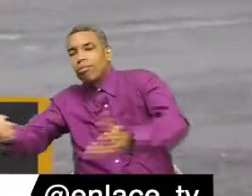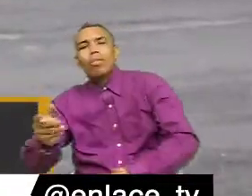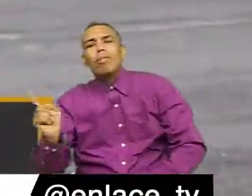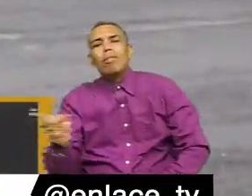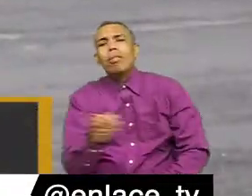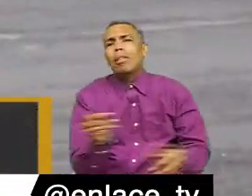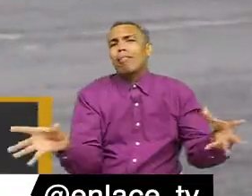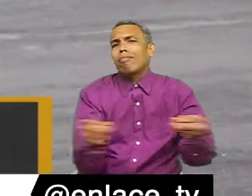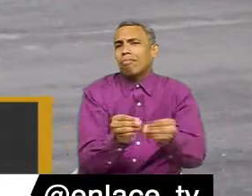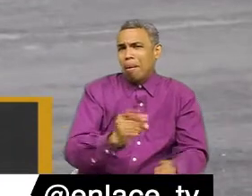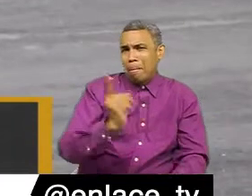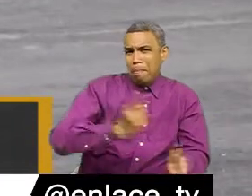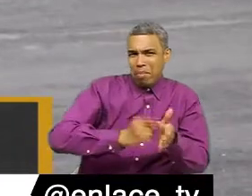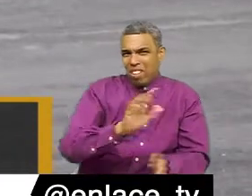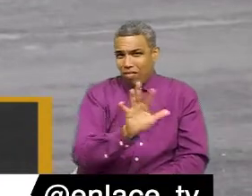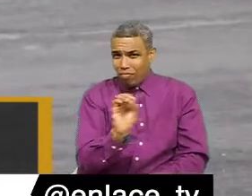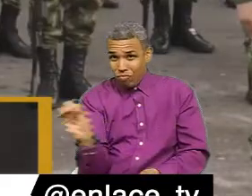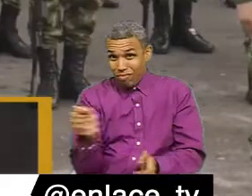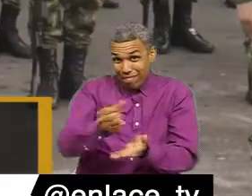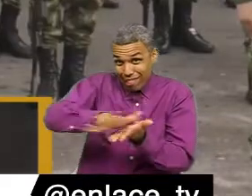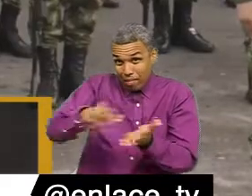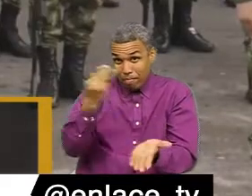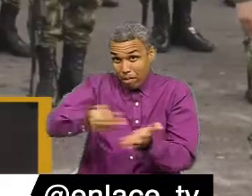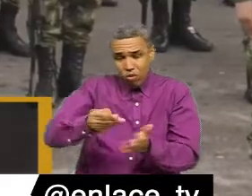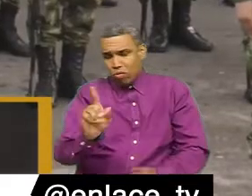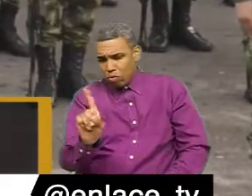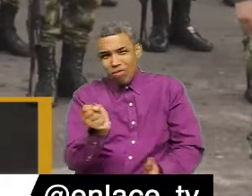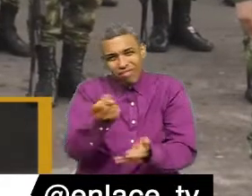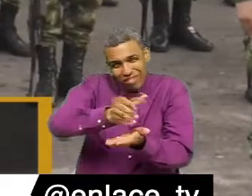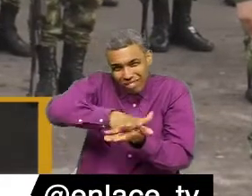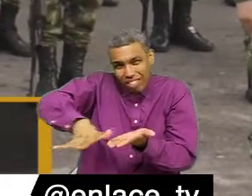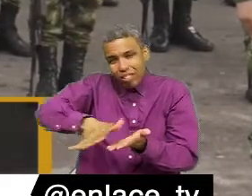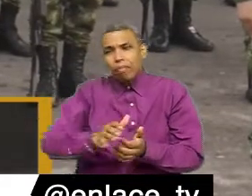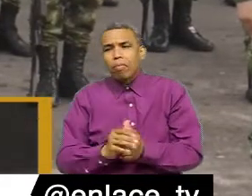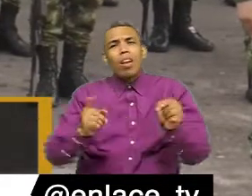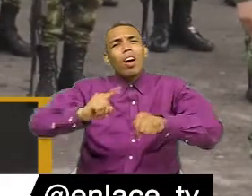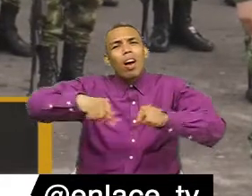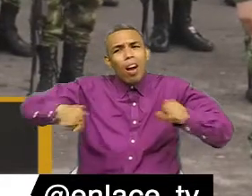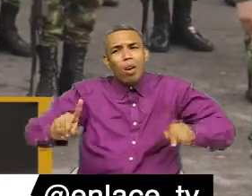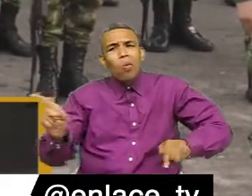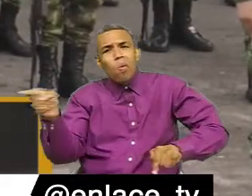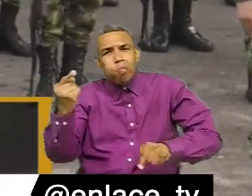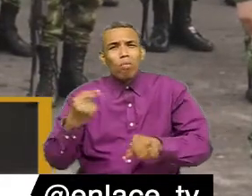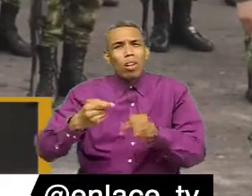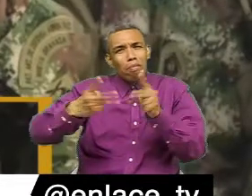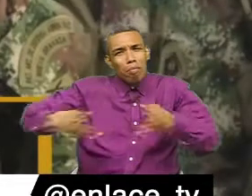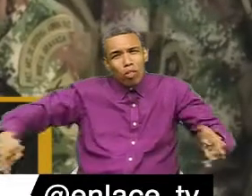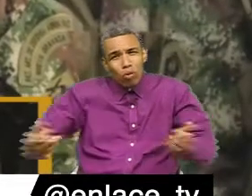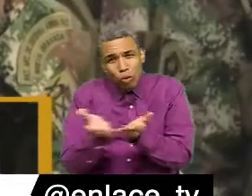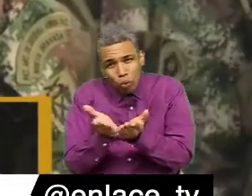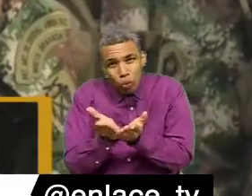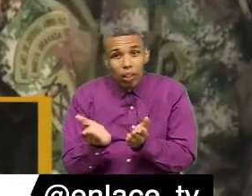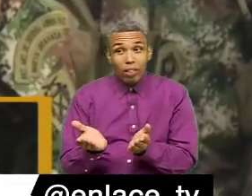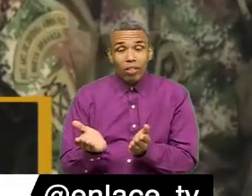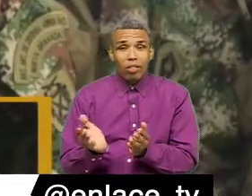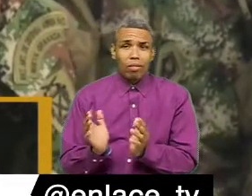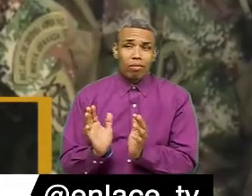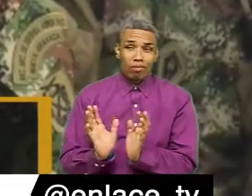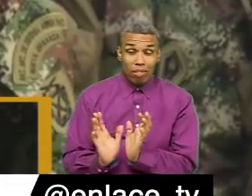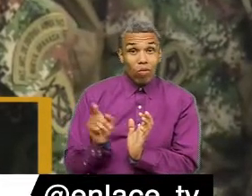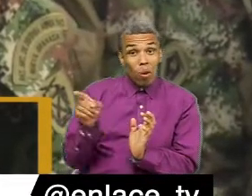en este momento están estudiando y que en este momento se encuentran pues cumpliendo otras obligaciones, es su situación militar. De la misma forma, pues se incorporó un gran